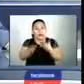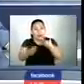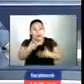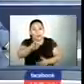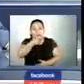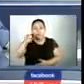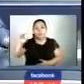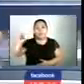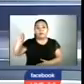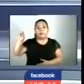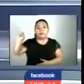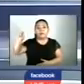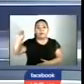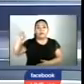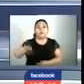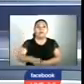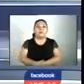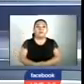tiene toda la información.